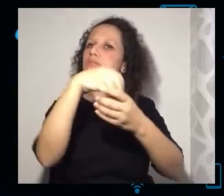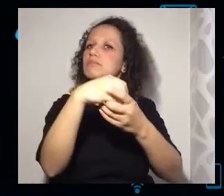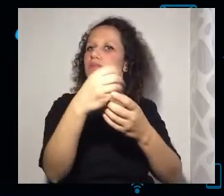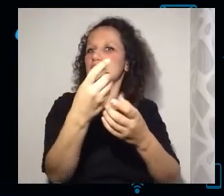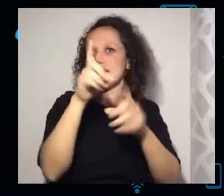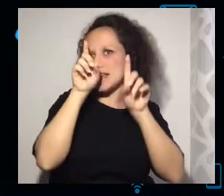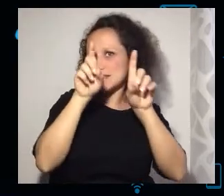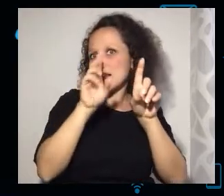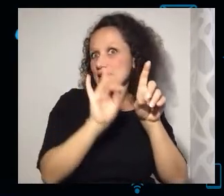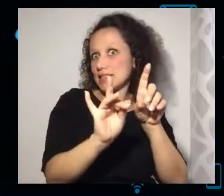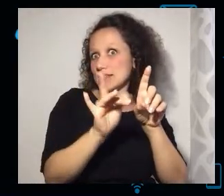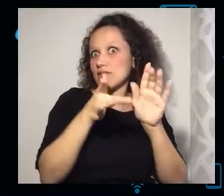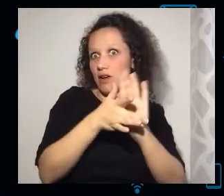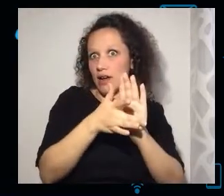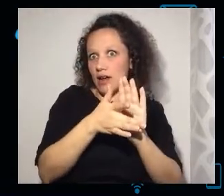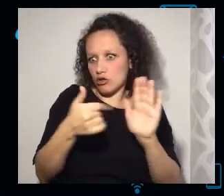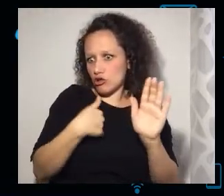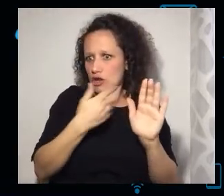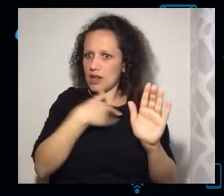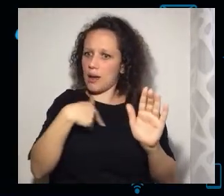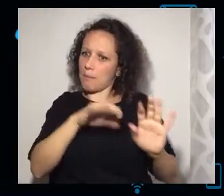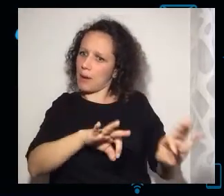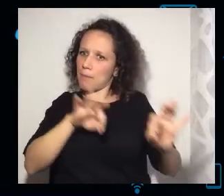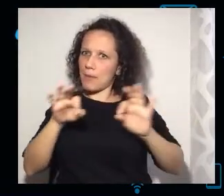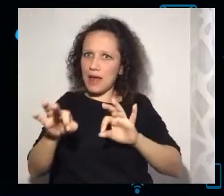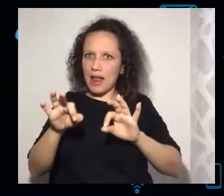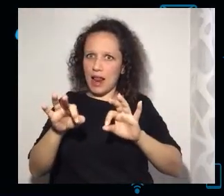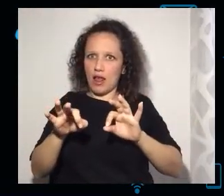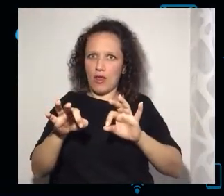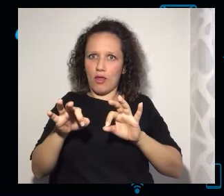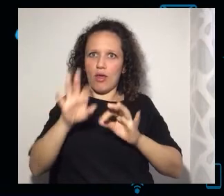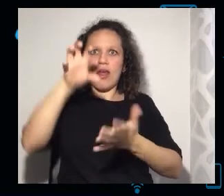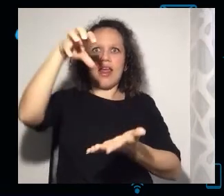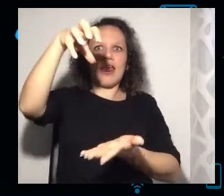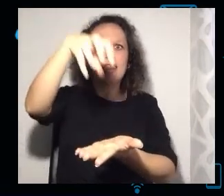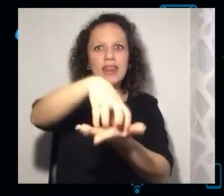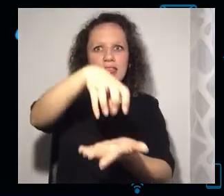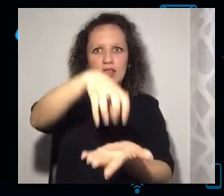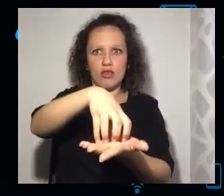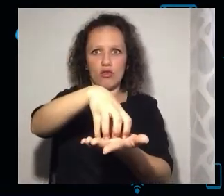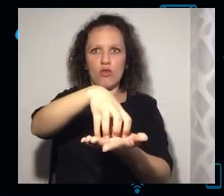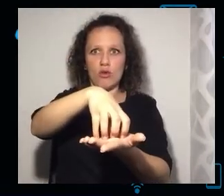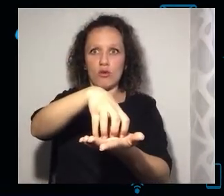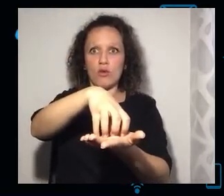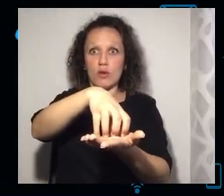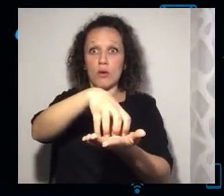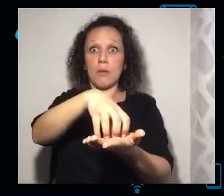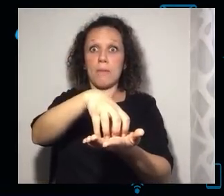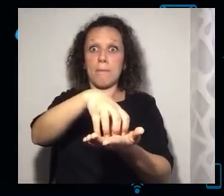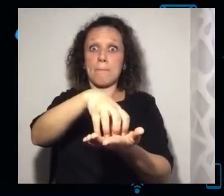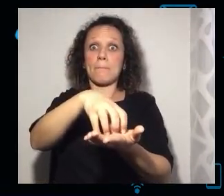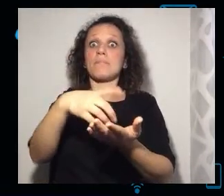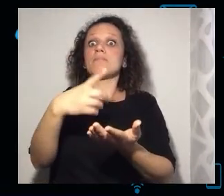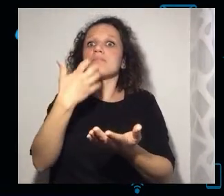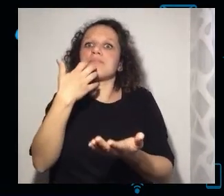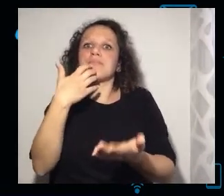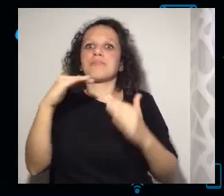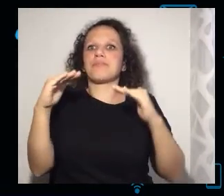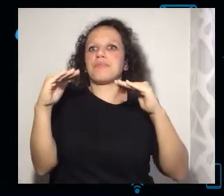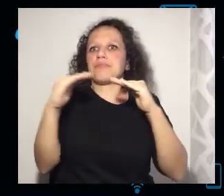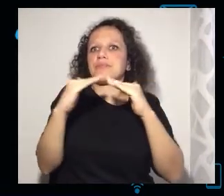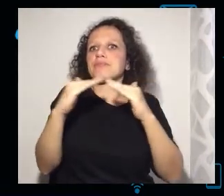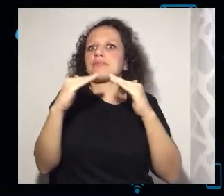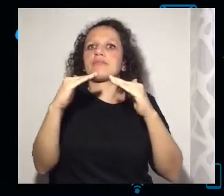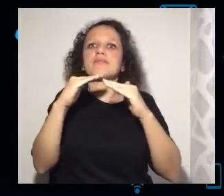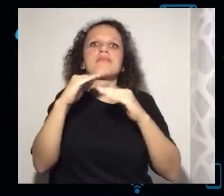mí me implica o sea no es algo que dejo exclusivamente en el centro educativo a veces eso quiere decir pues que en las cenas en casa hablamos en tal idioma o que vemos las